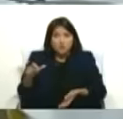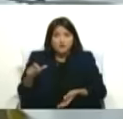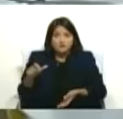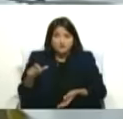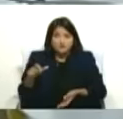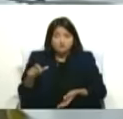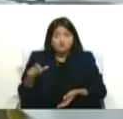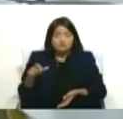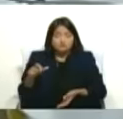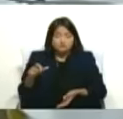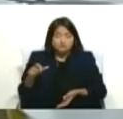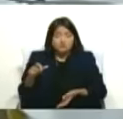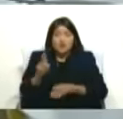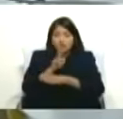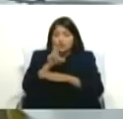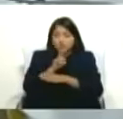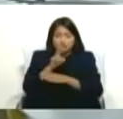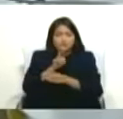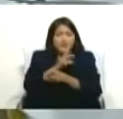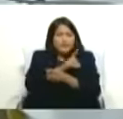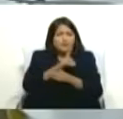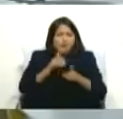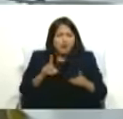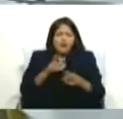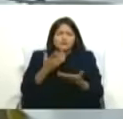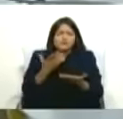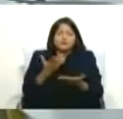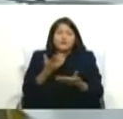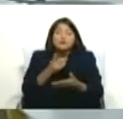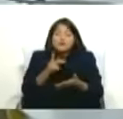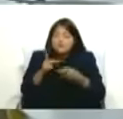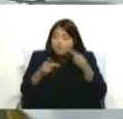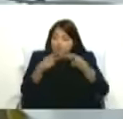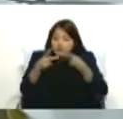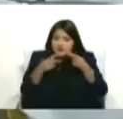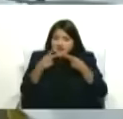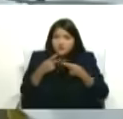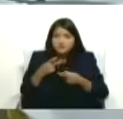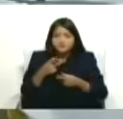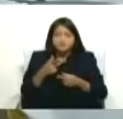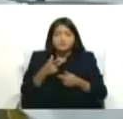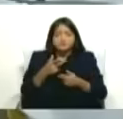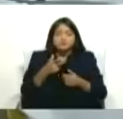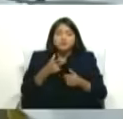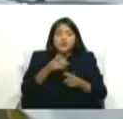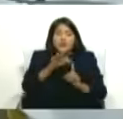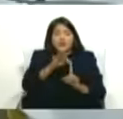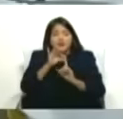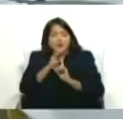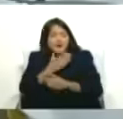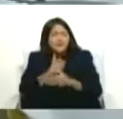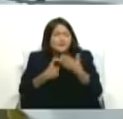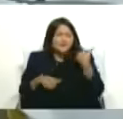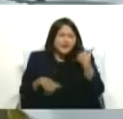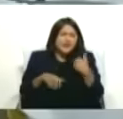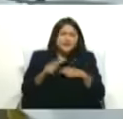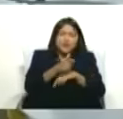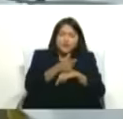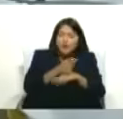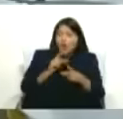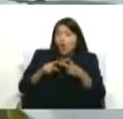su soberanía en lo político, la elección de cargos públicos, el